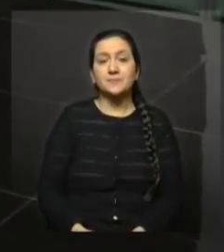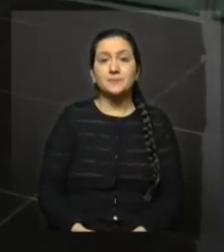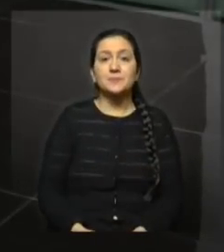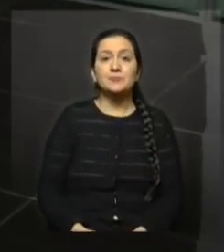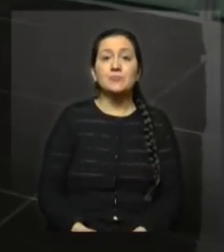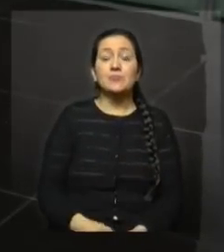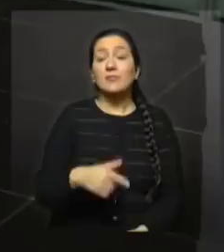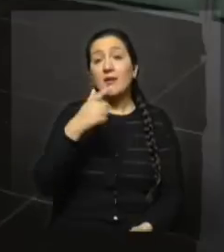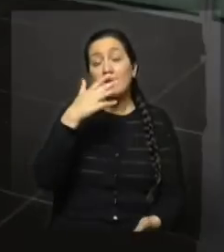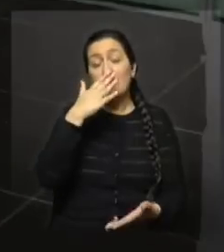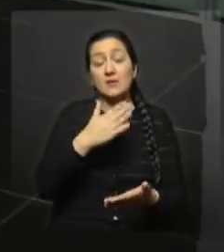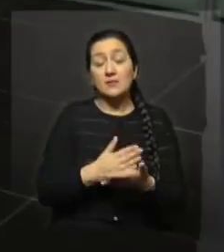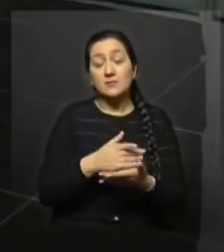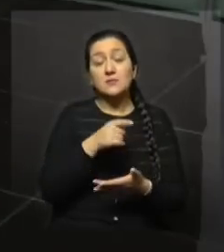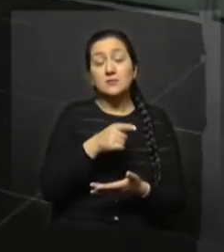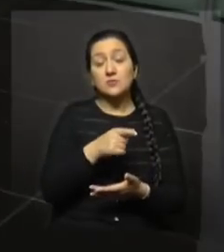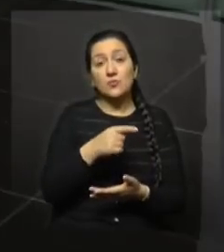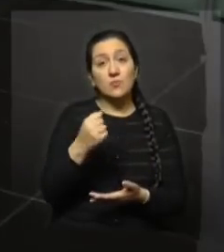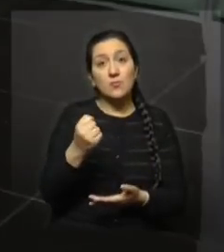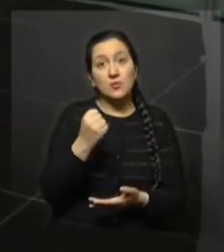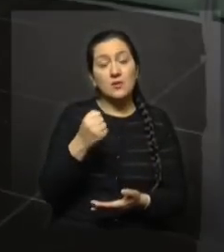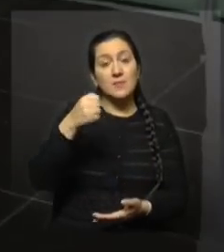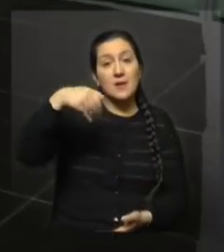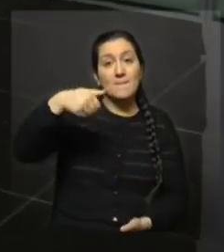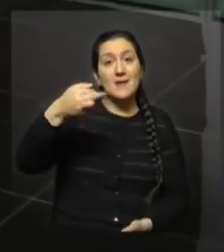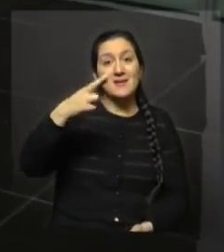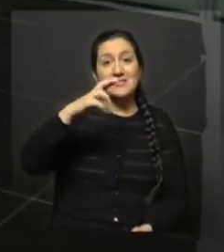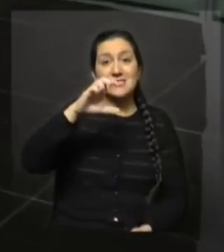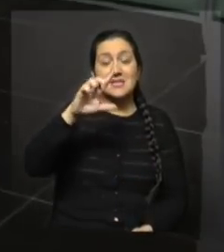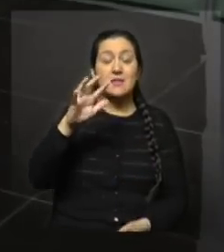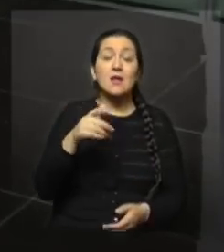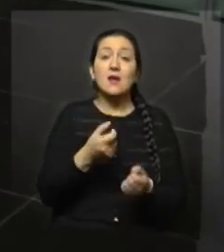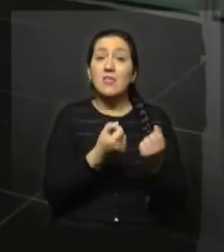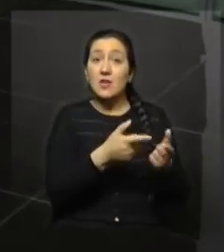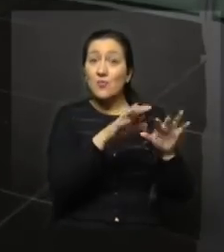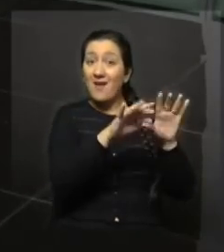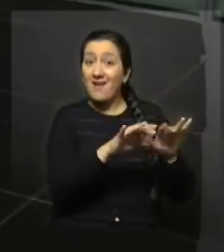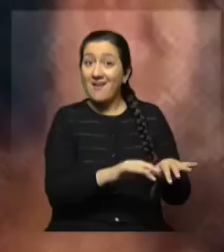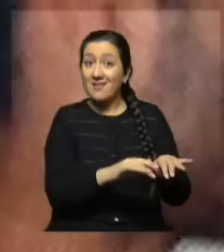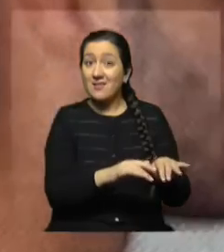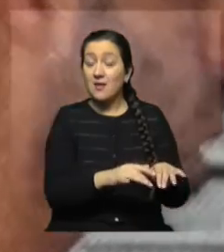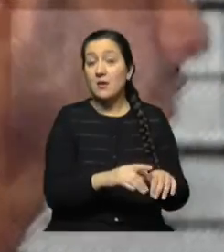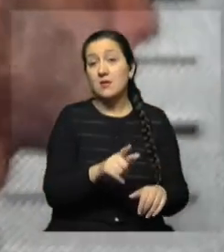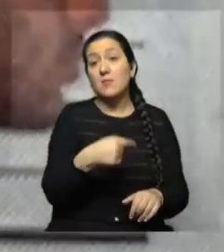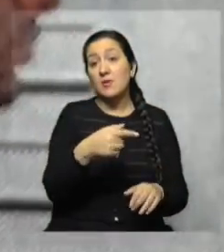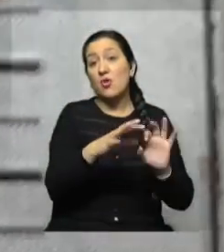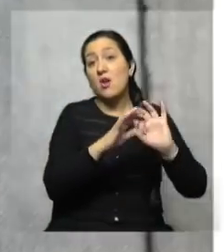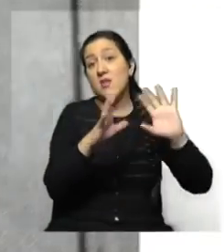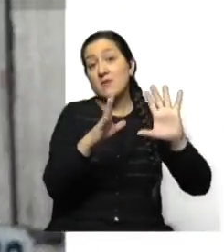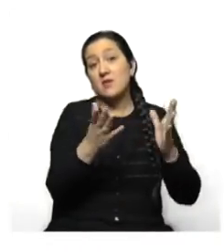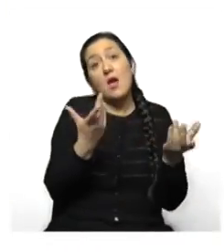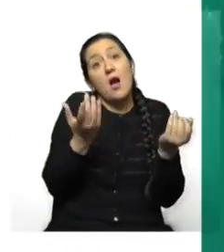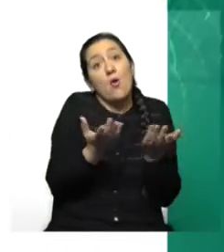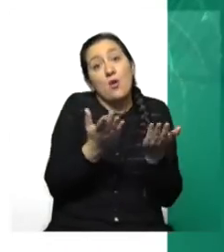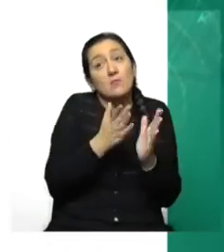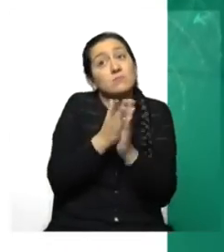y terminó siendo clave para que marcet quedara justamente en libertad y prófugo desde enero según Informa el